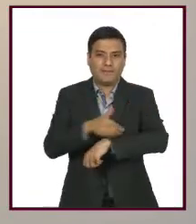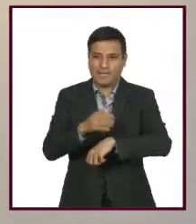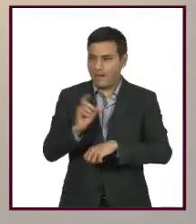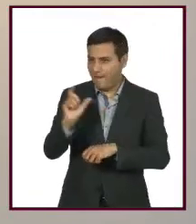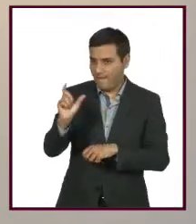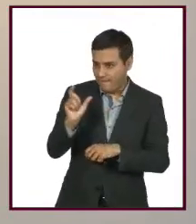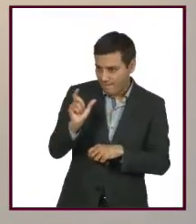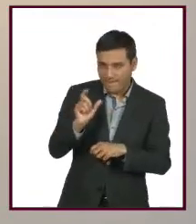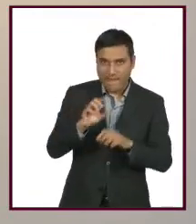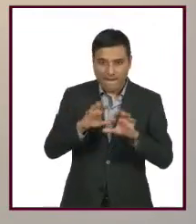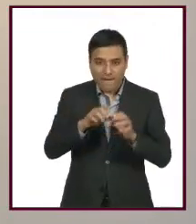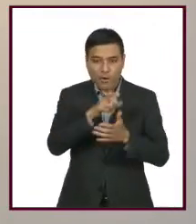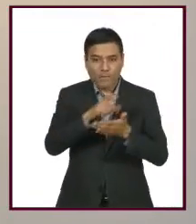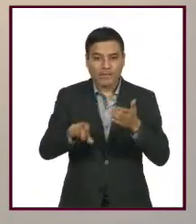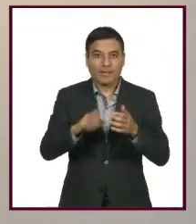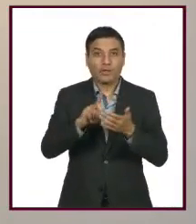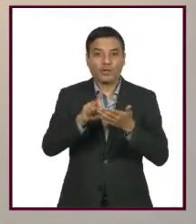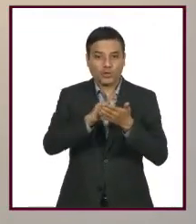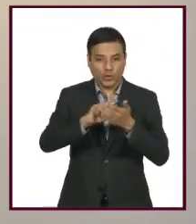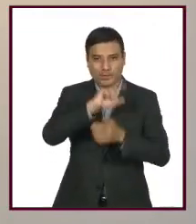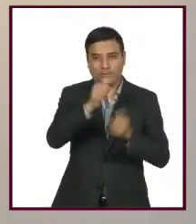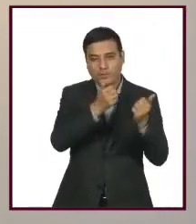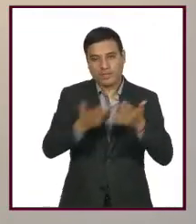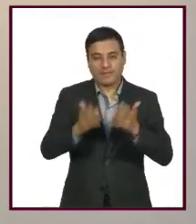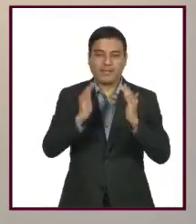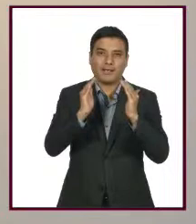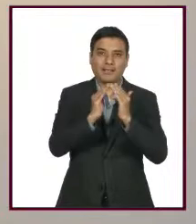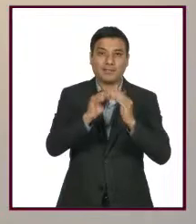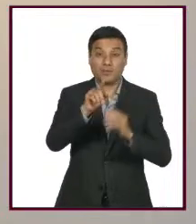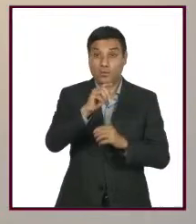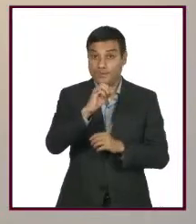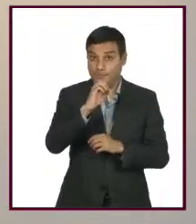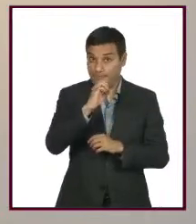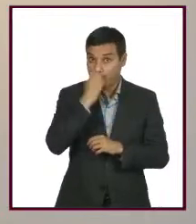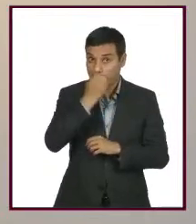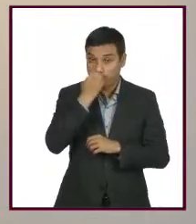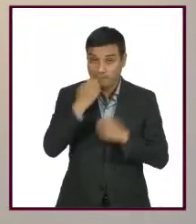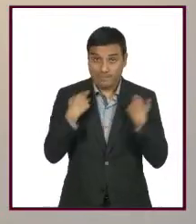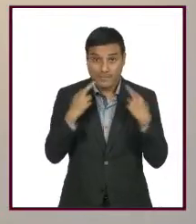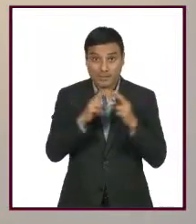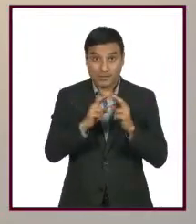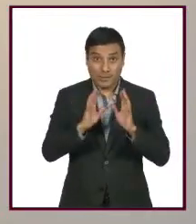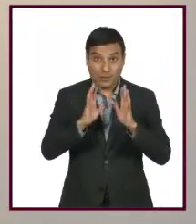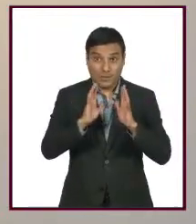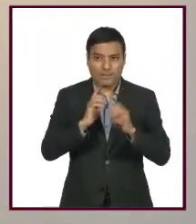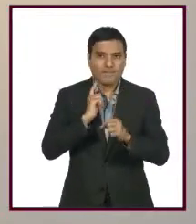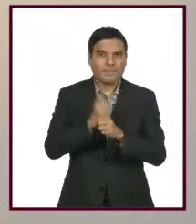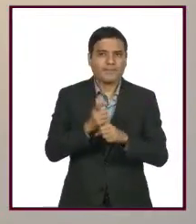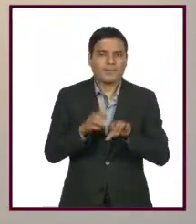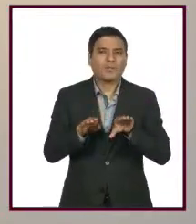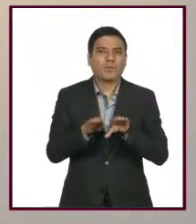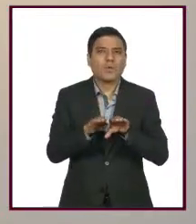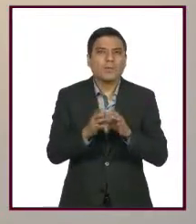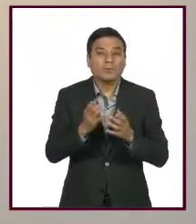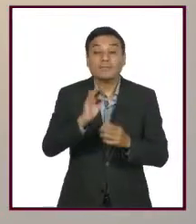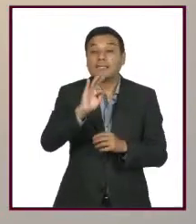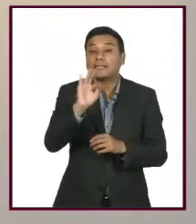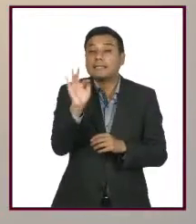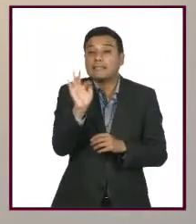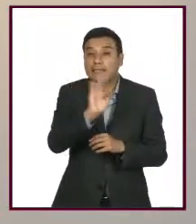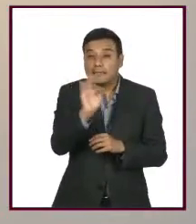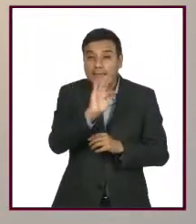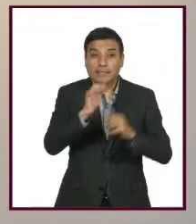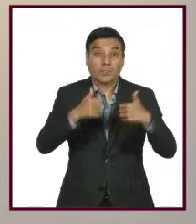escuela. ¿Qué tenemos que hacer en las escuelas? Pues bueno, identificar estos casos y poder hablar con los adolescentes, con